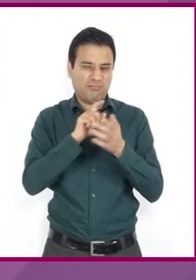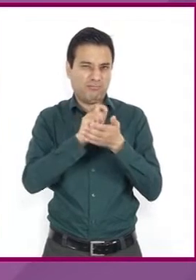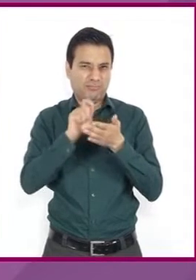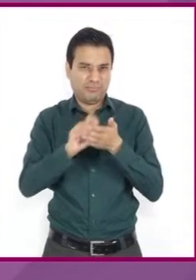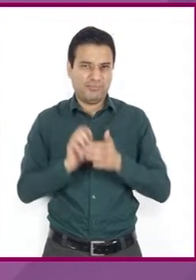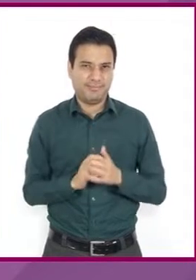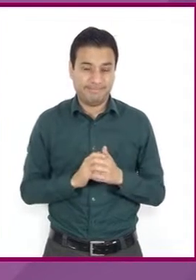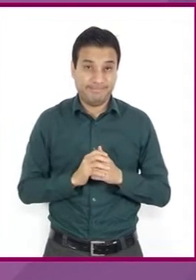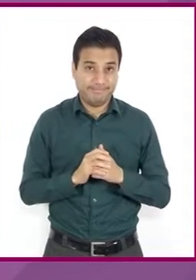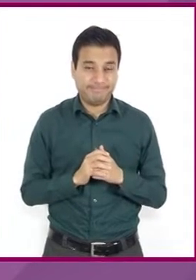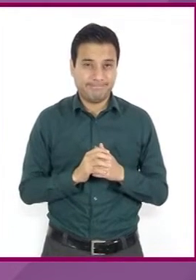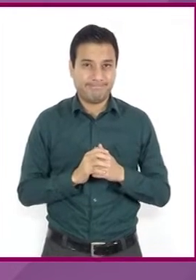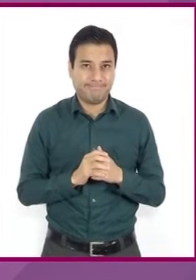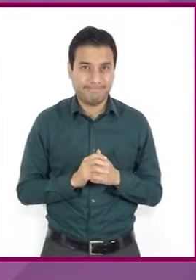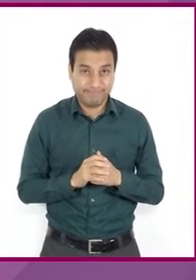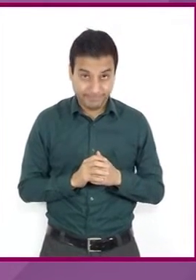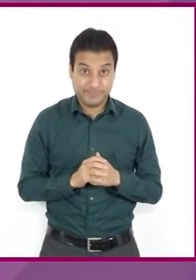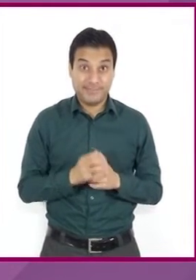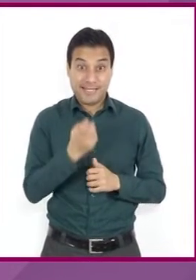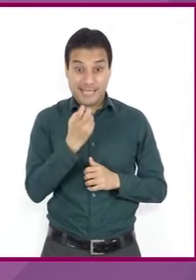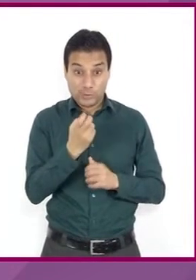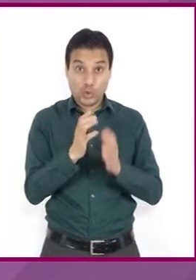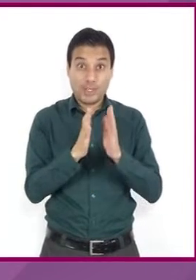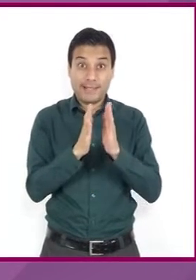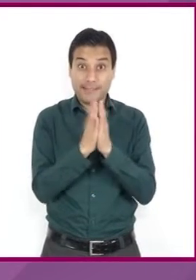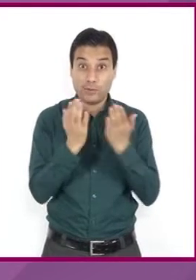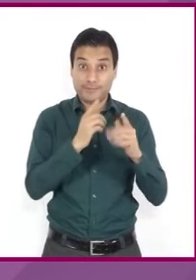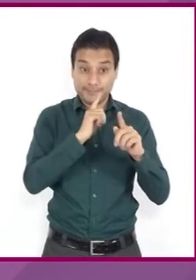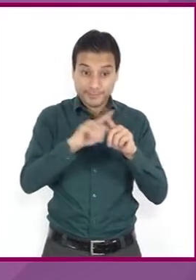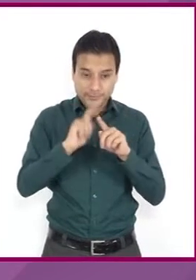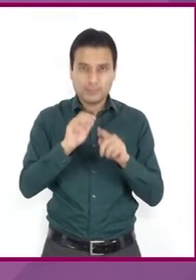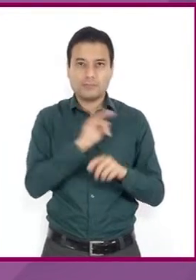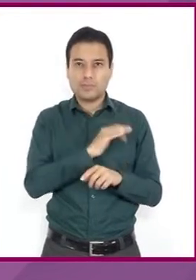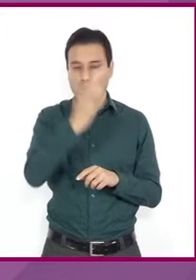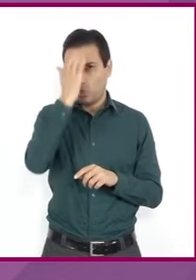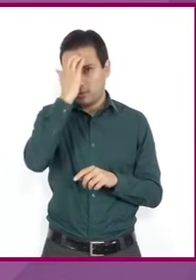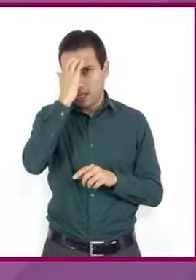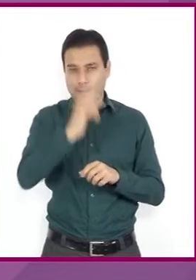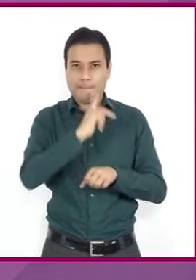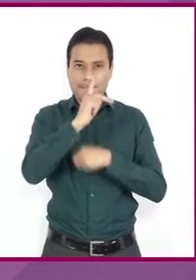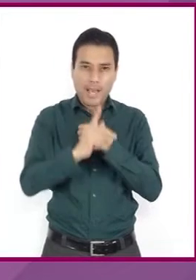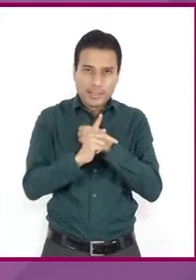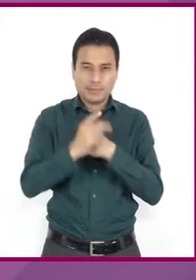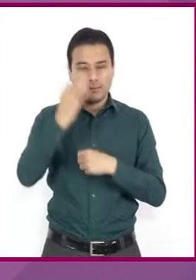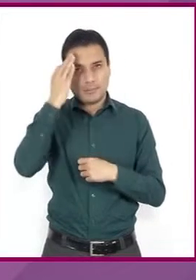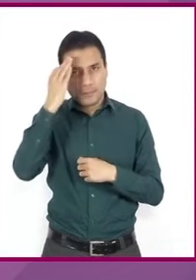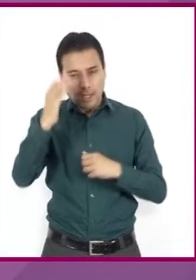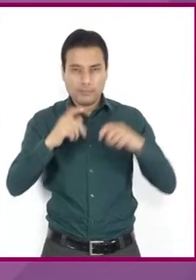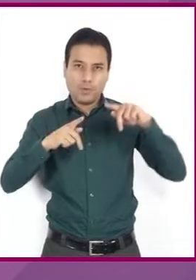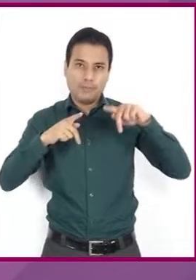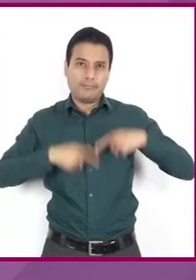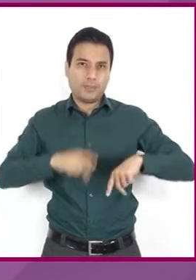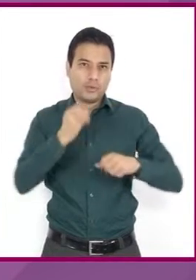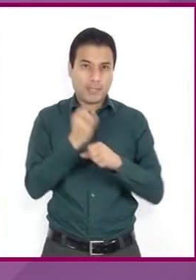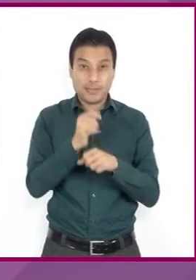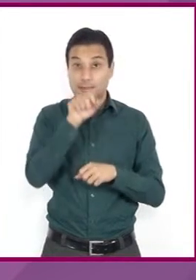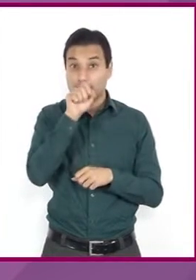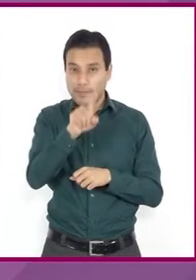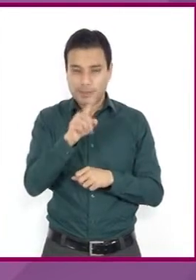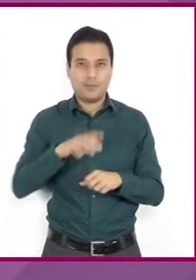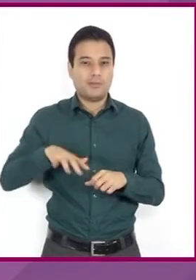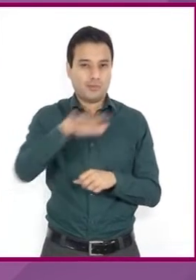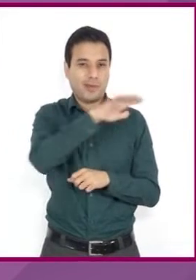cotidiana. A partir de estas obras podemos conocer países, momentos históricos, personajes y, por supuesto,